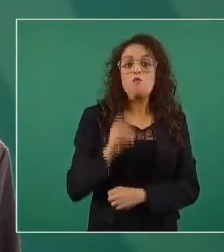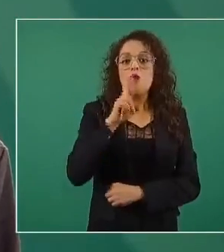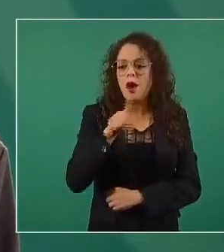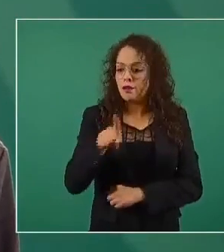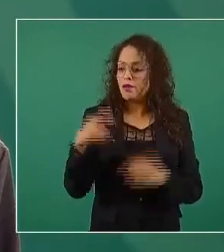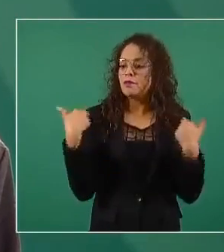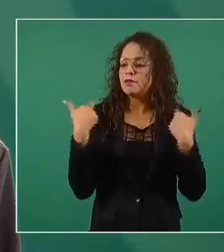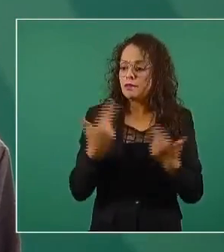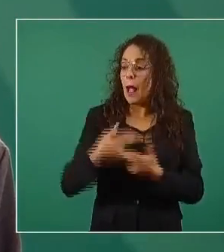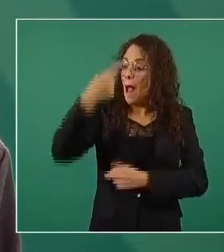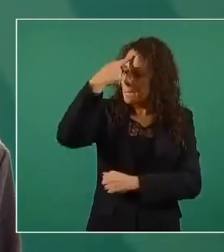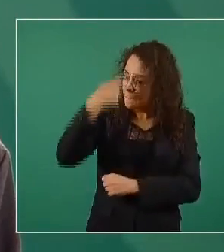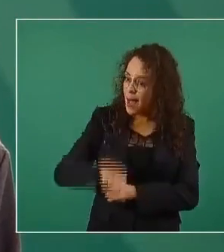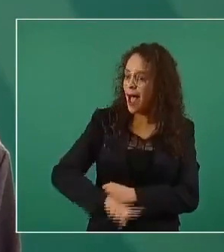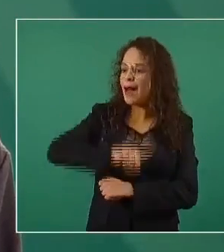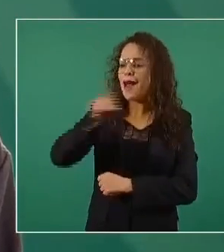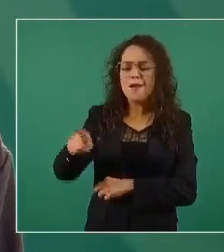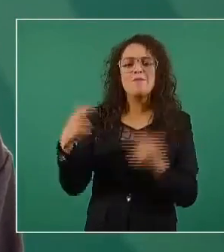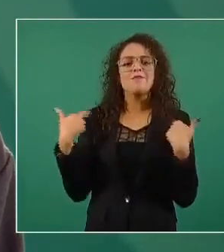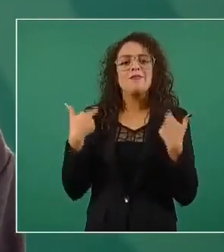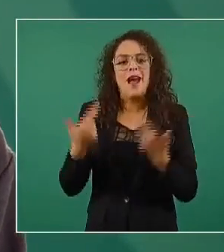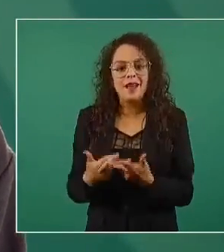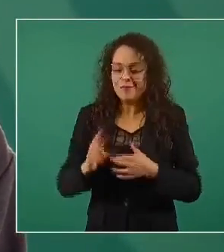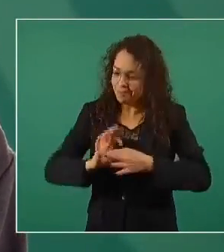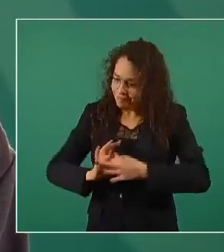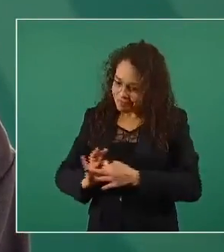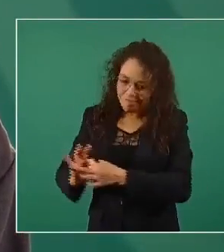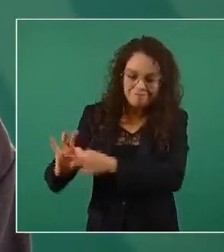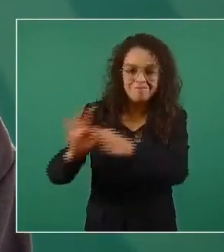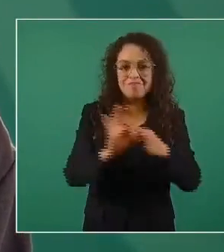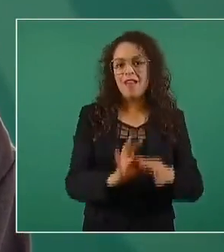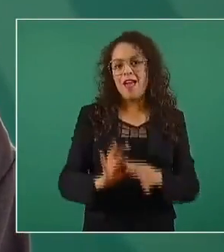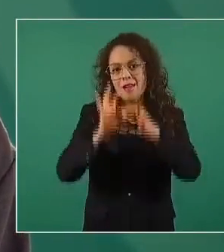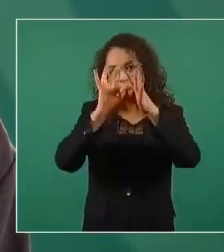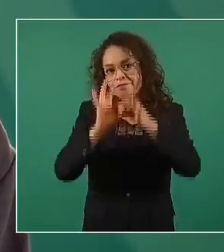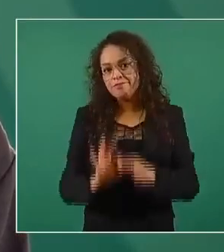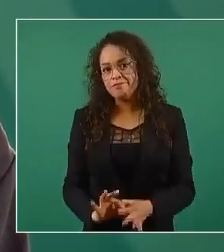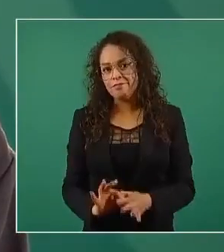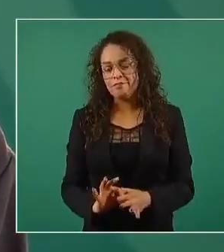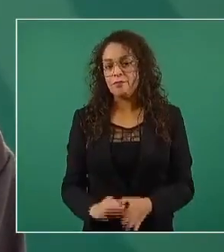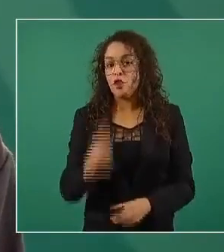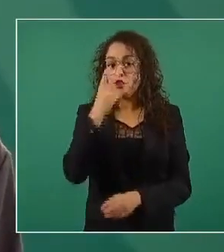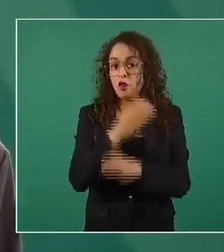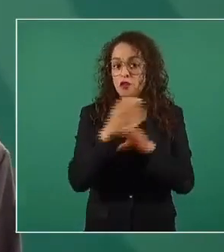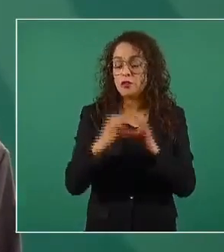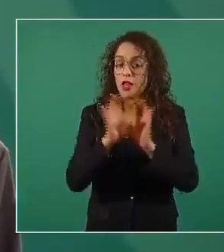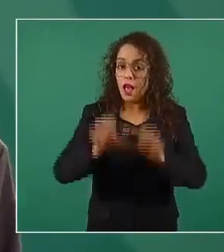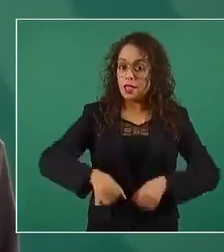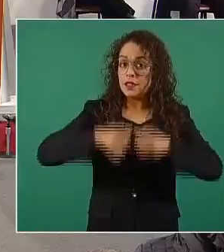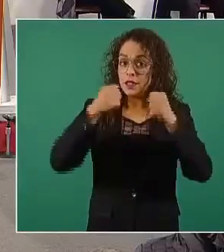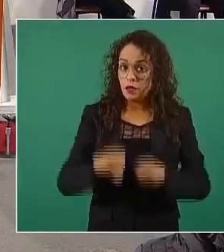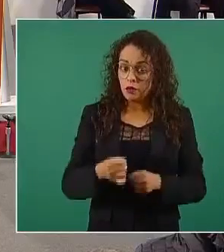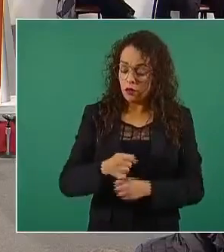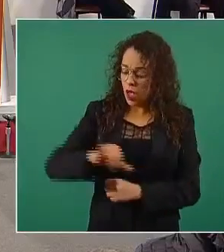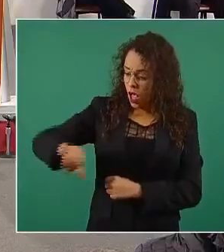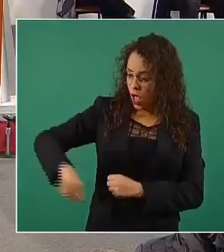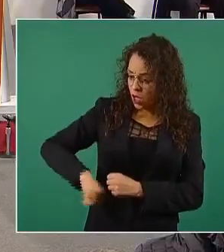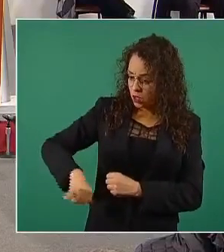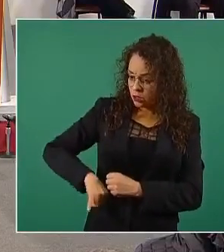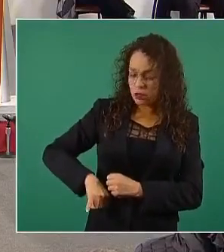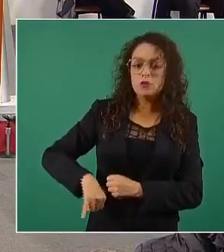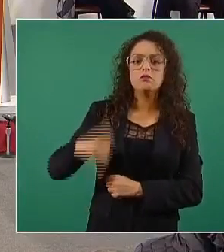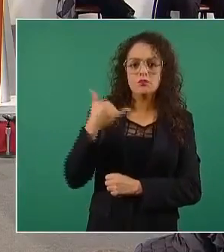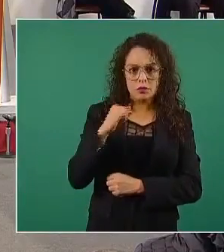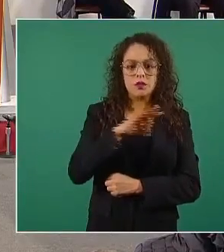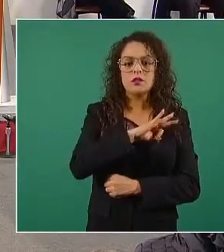esta horizontalidad que permite asegurar las dos cosas, capacidad e interés, y al mismo tiempo